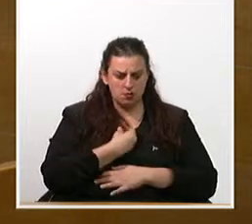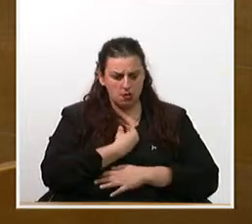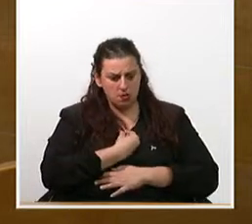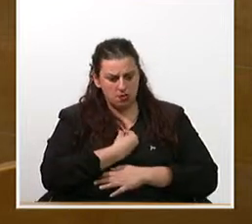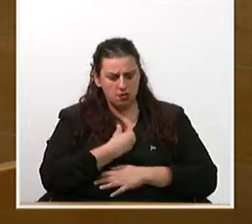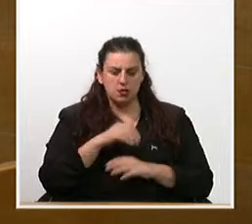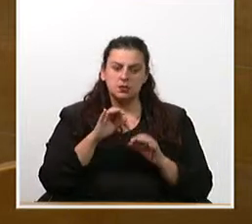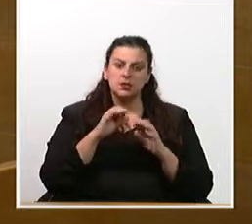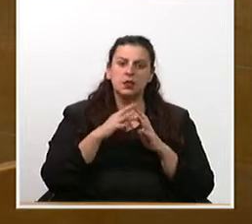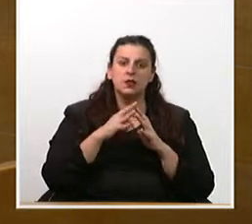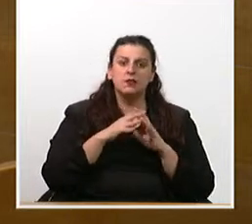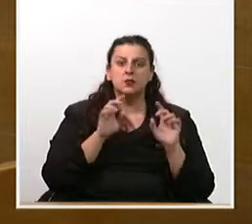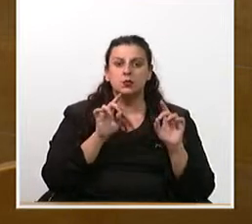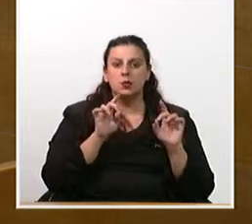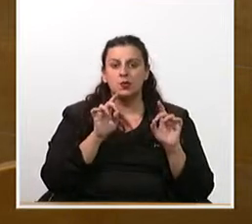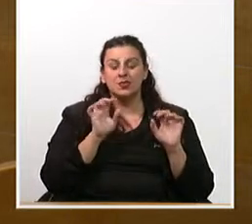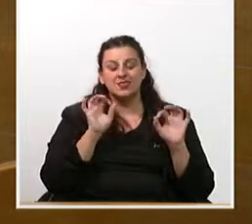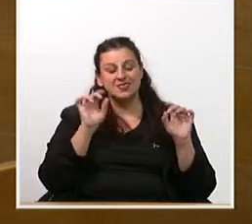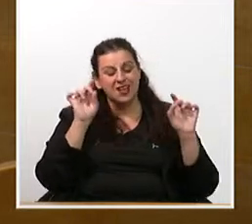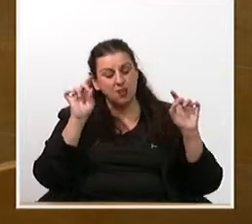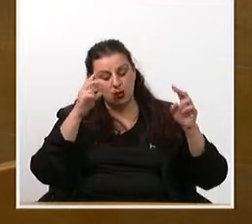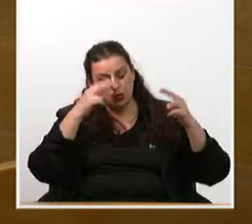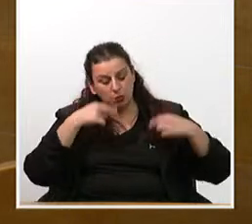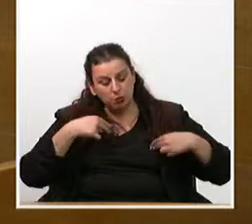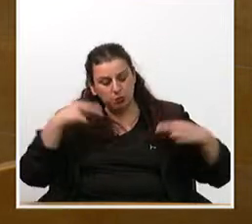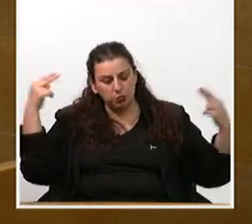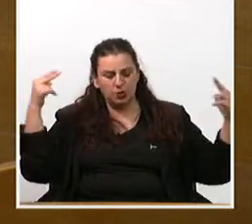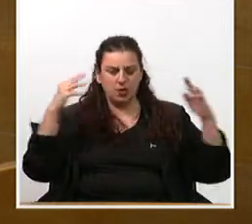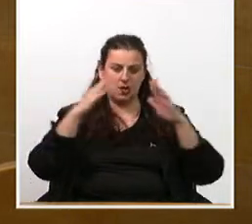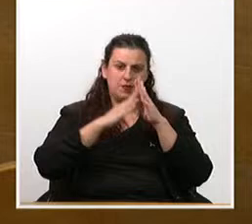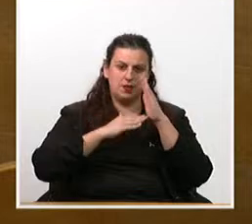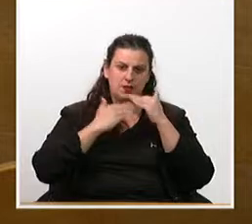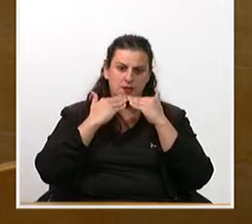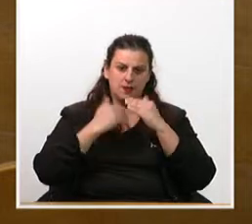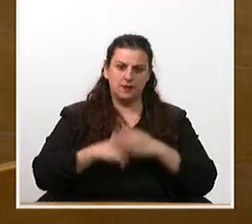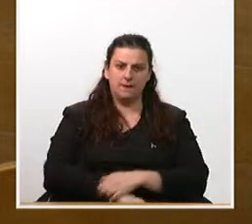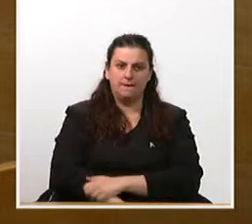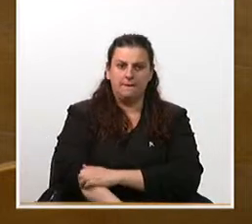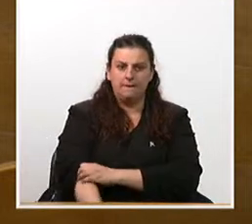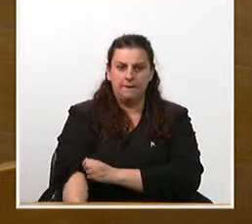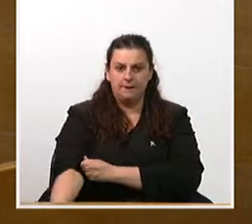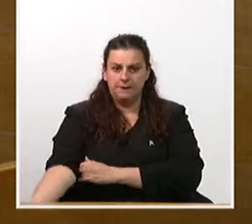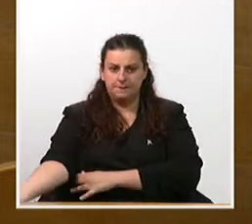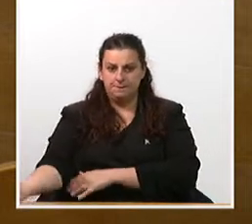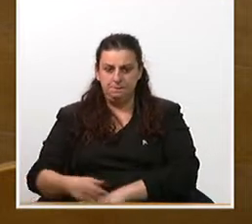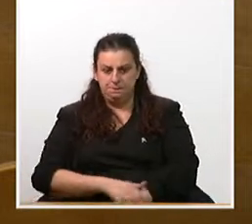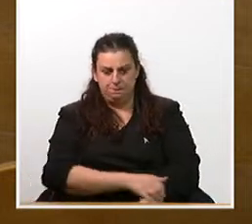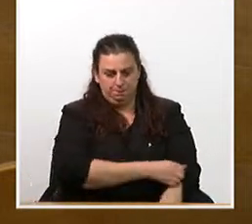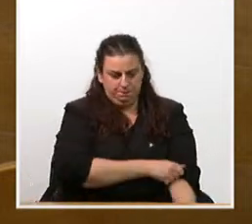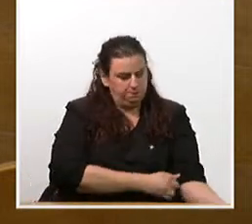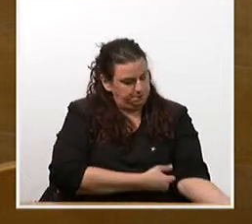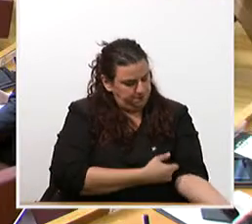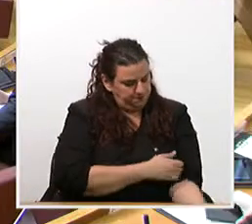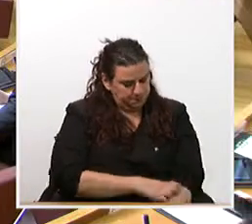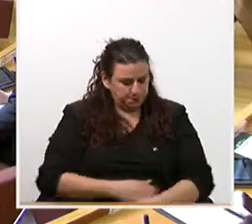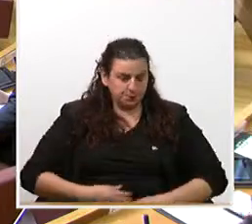comeduc de la educ pública valenciana graci Muchas